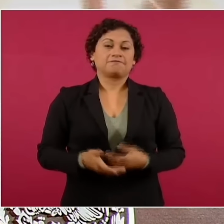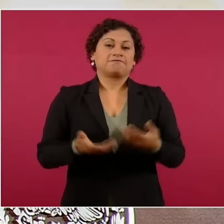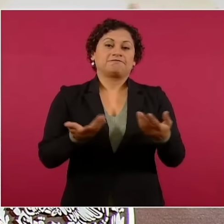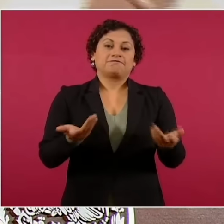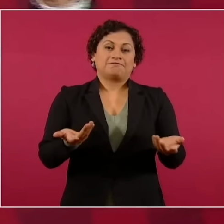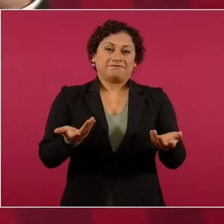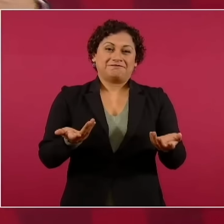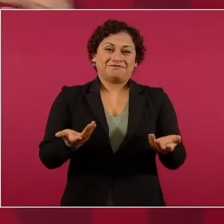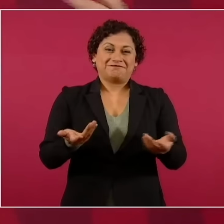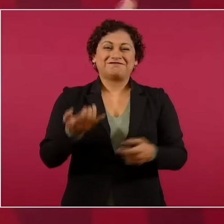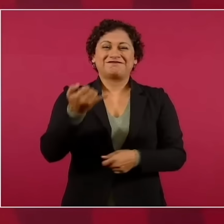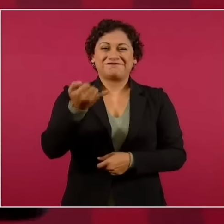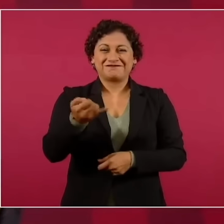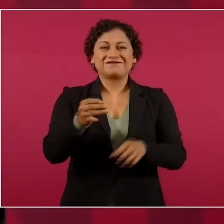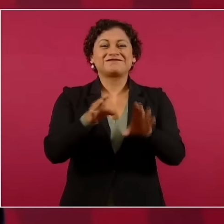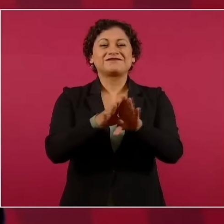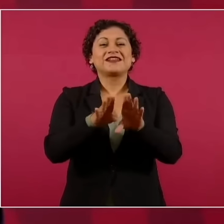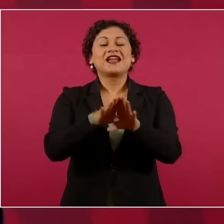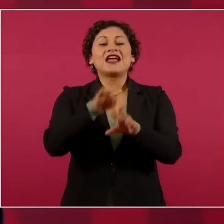Declaraciones